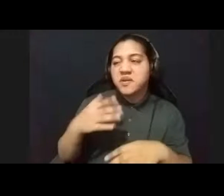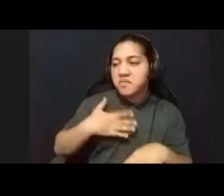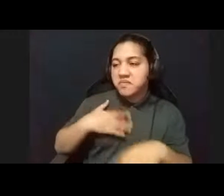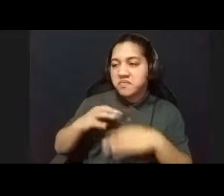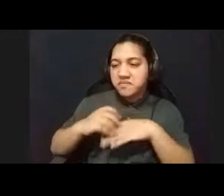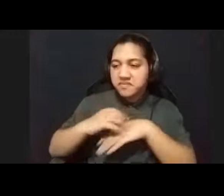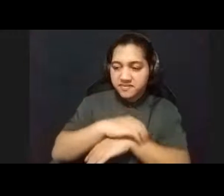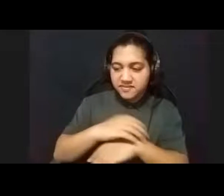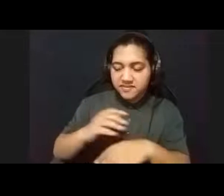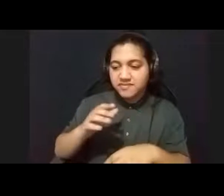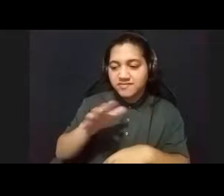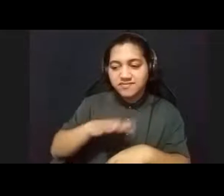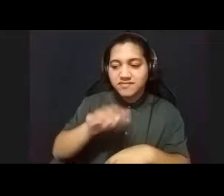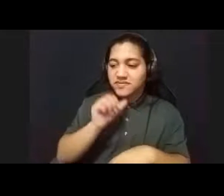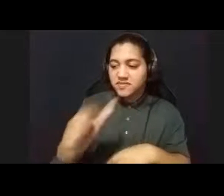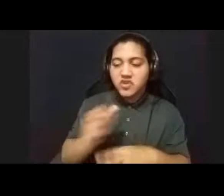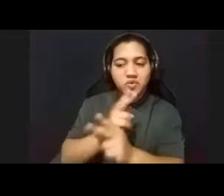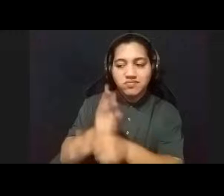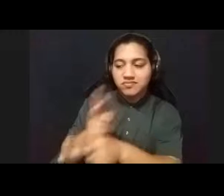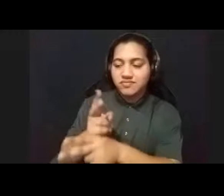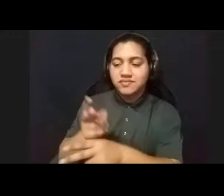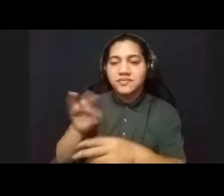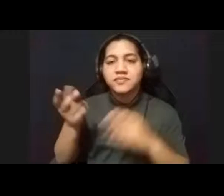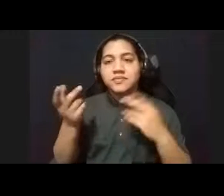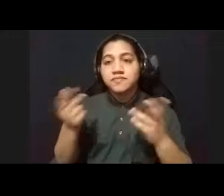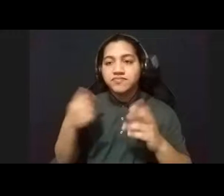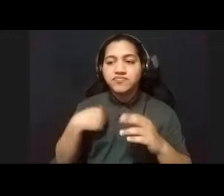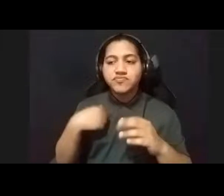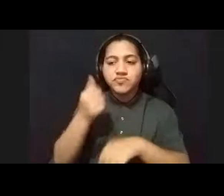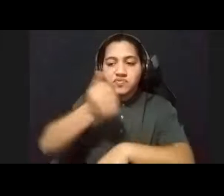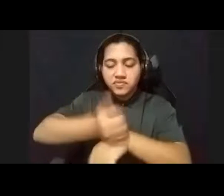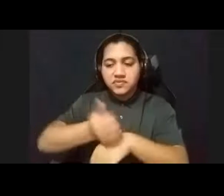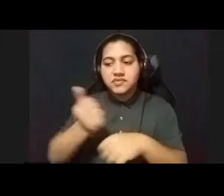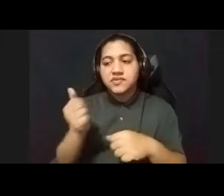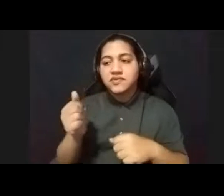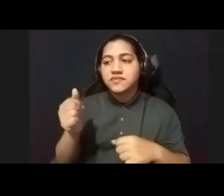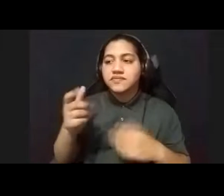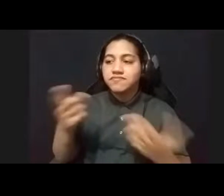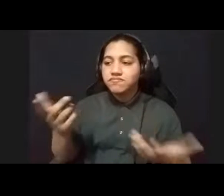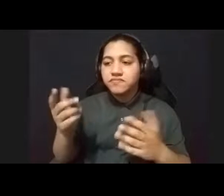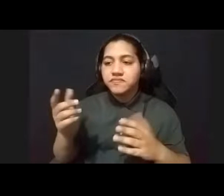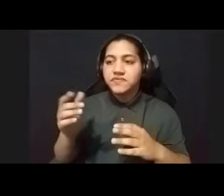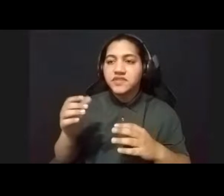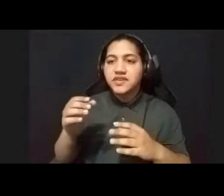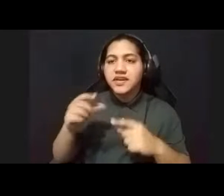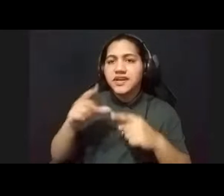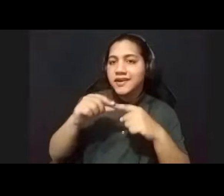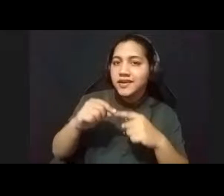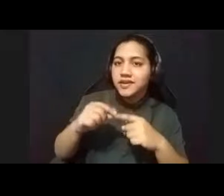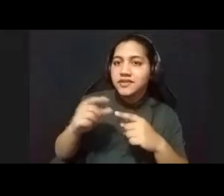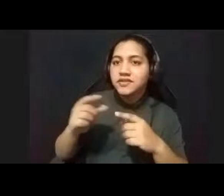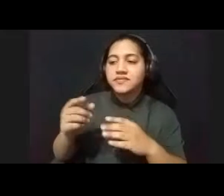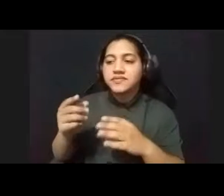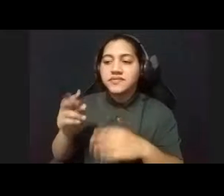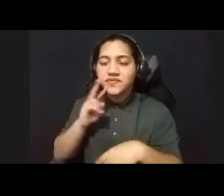de usureros. Pondré un puestecito de granos y de hortaliza. No, porque